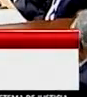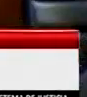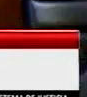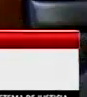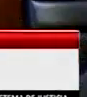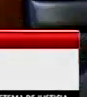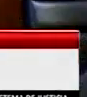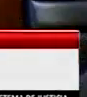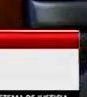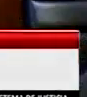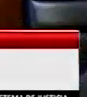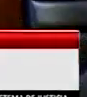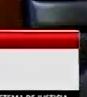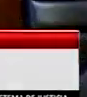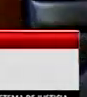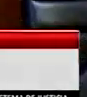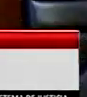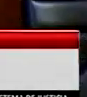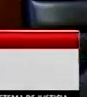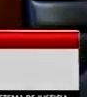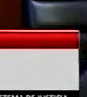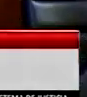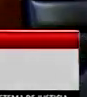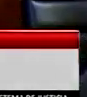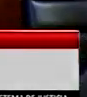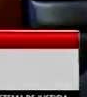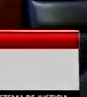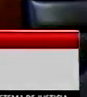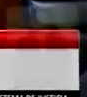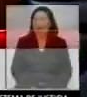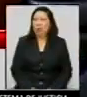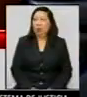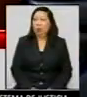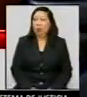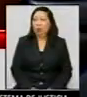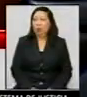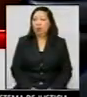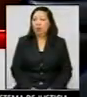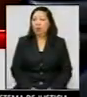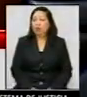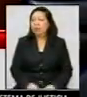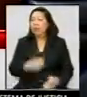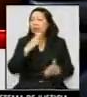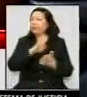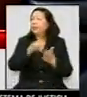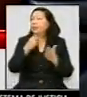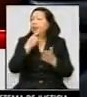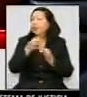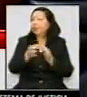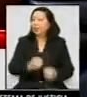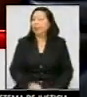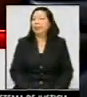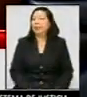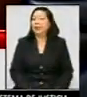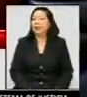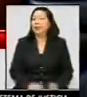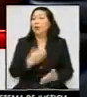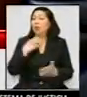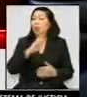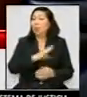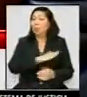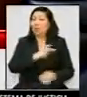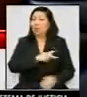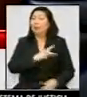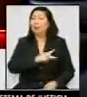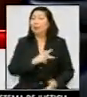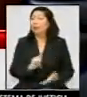su vocación democrática, cosa que negó el congresista Arce, a quien le pedía una interrupción. Quería explicar por qué se ha retirado de la bancada de Fuerza